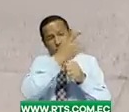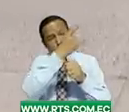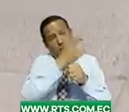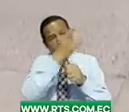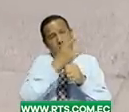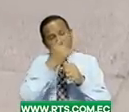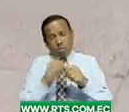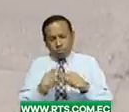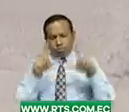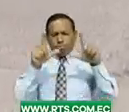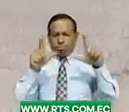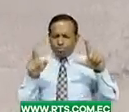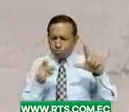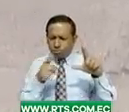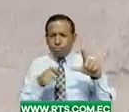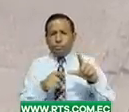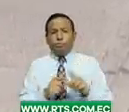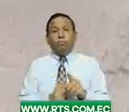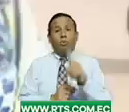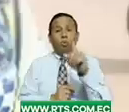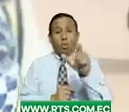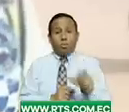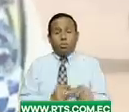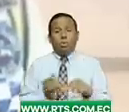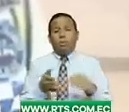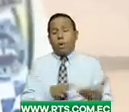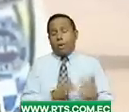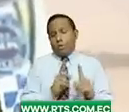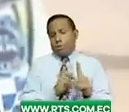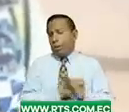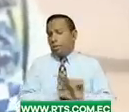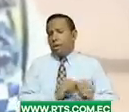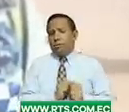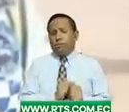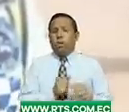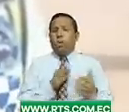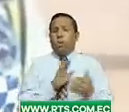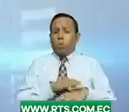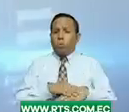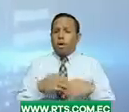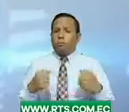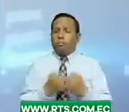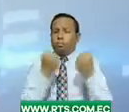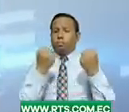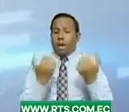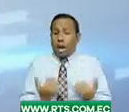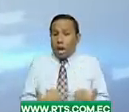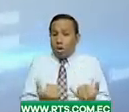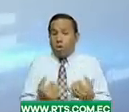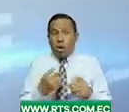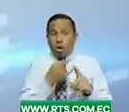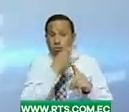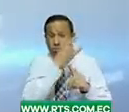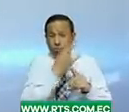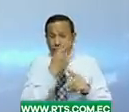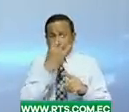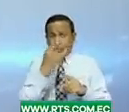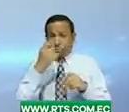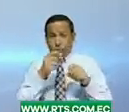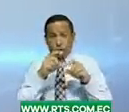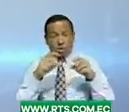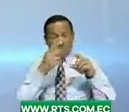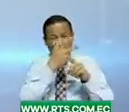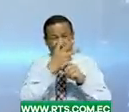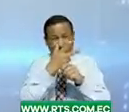producto del accidente. Estamos verificando por cámara, en realidad, para saber qué tipo de vehículo fue que lo ha impactado. Pero la ATM pide